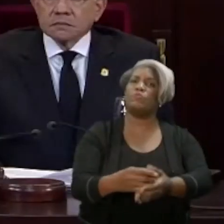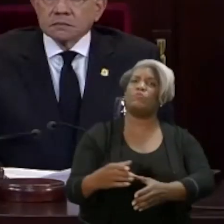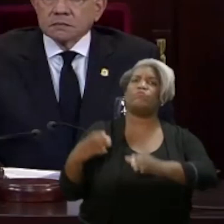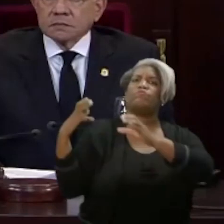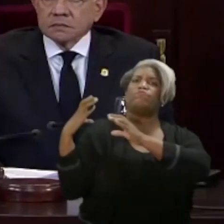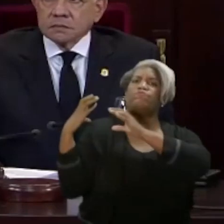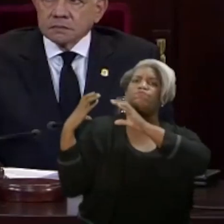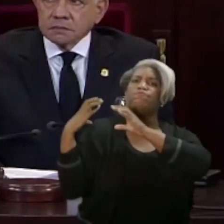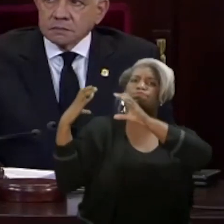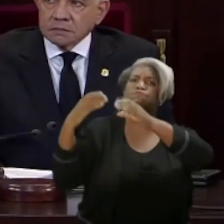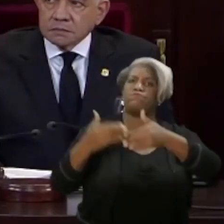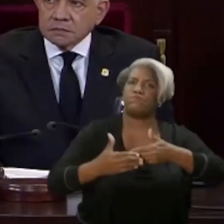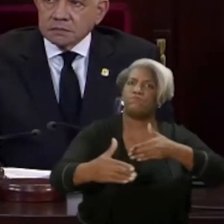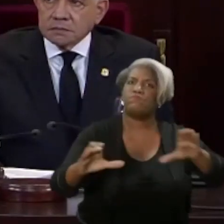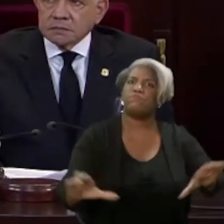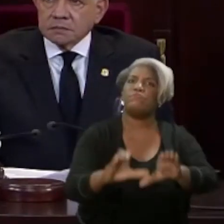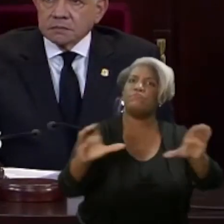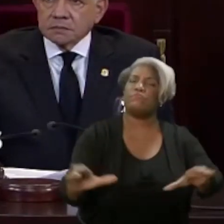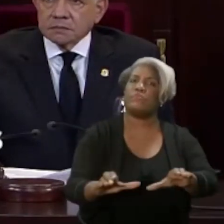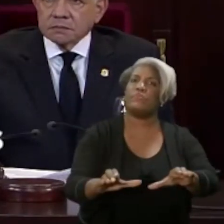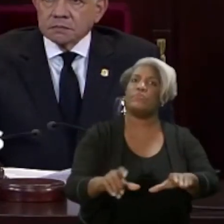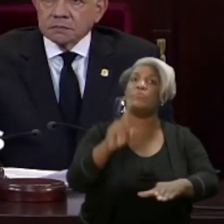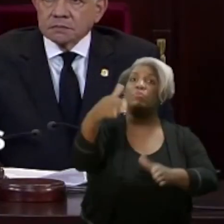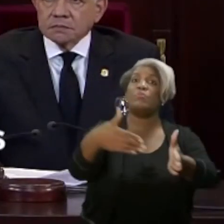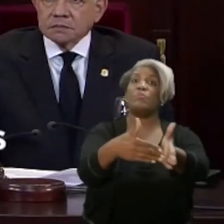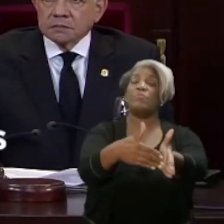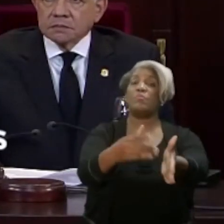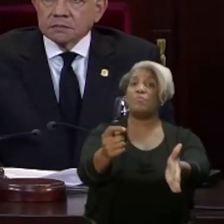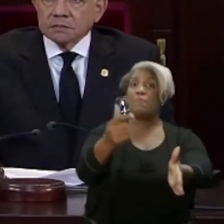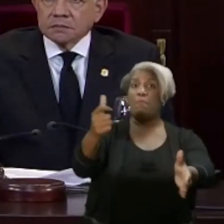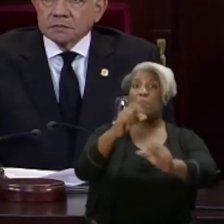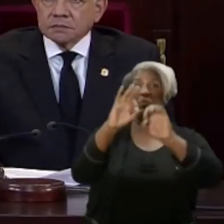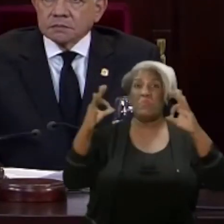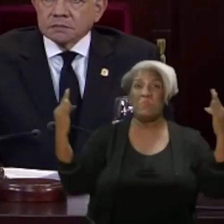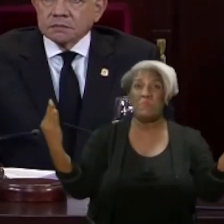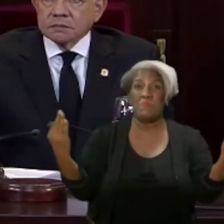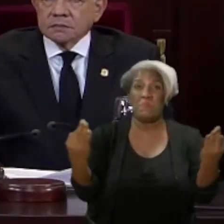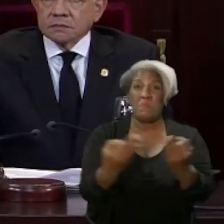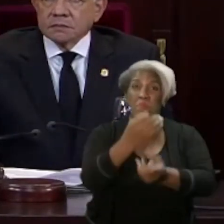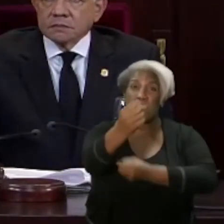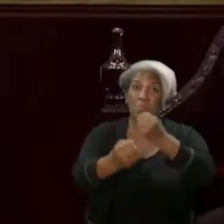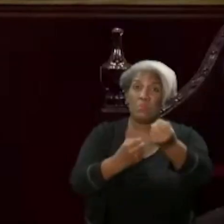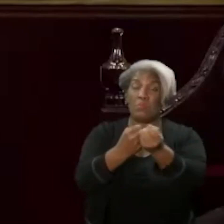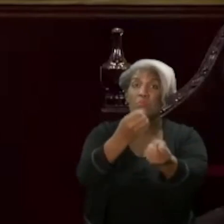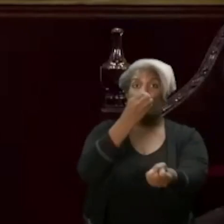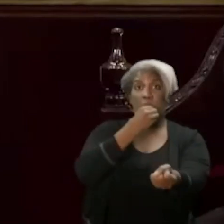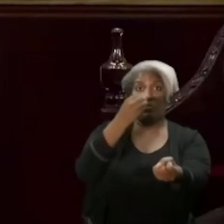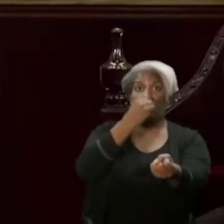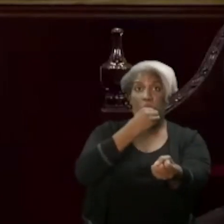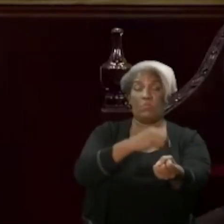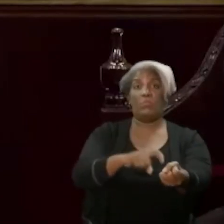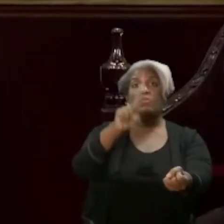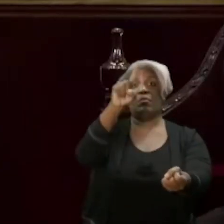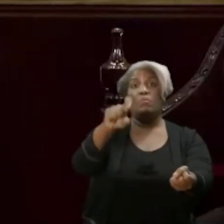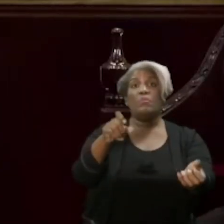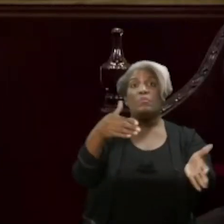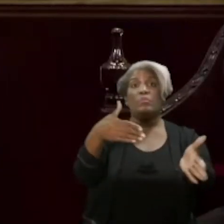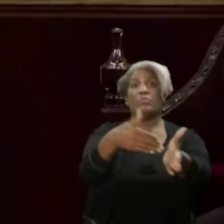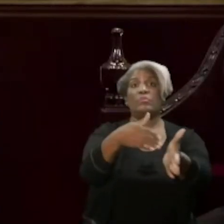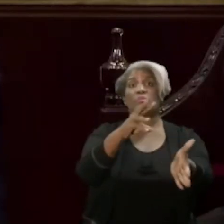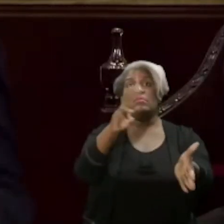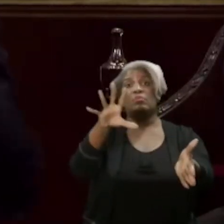1,5 millones de familias recibieron el subsidio Alimentate con un monto de 1,650 pesos